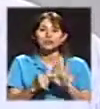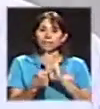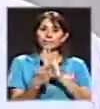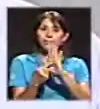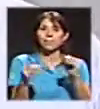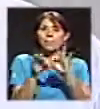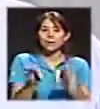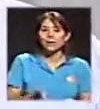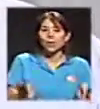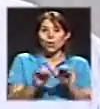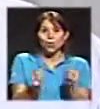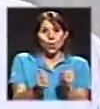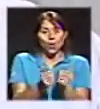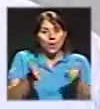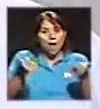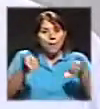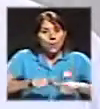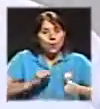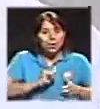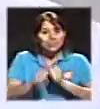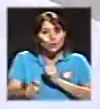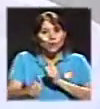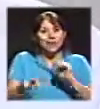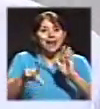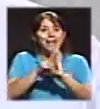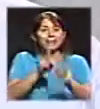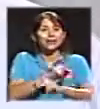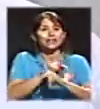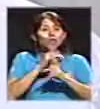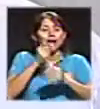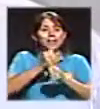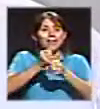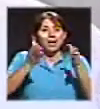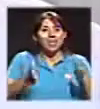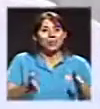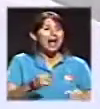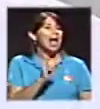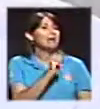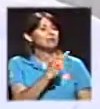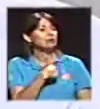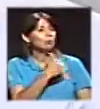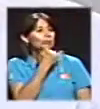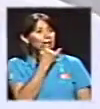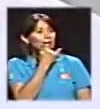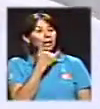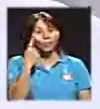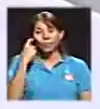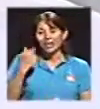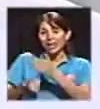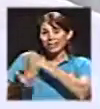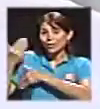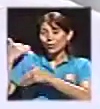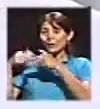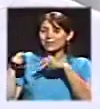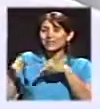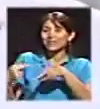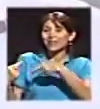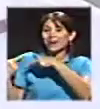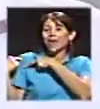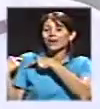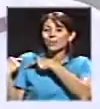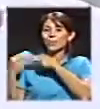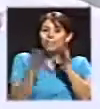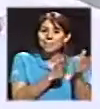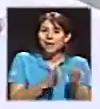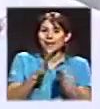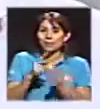con la aprobación de la Ley de Protección al Trabajador, porque anteriormente estaba a cargo, sí, ahí está mi error, estaba a cargo de la parte de planes